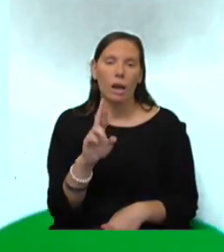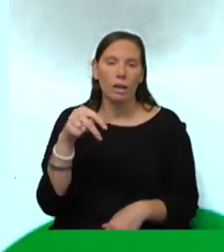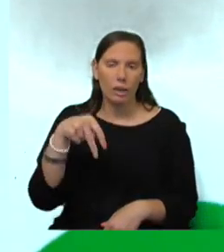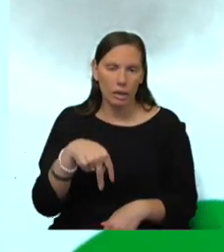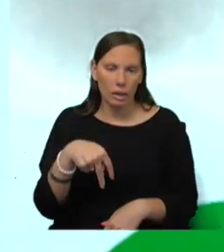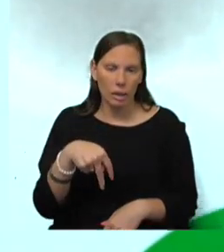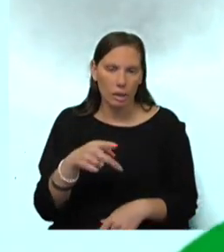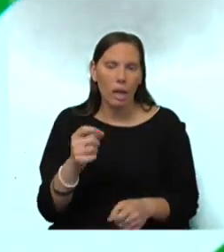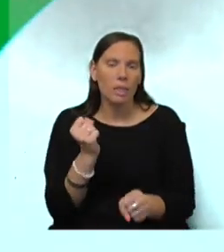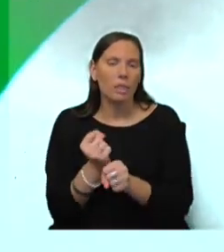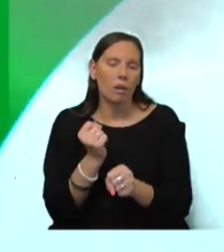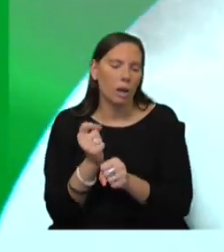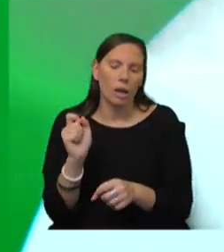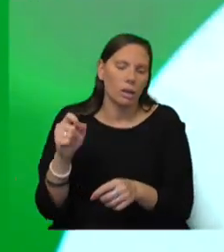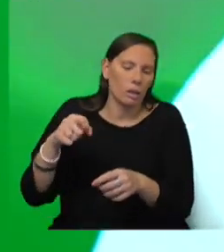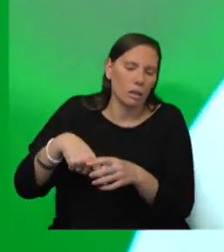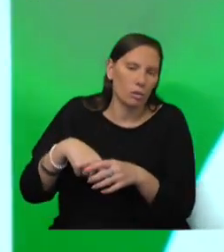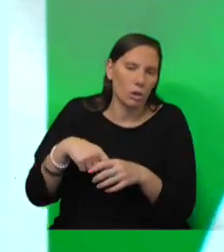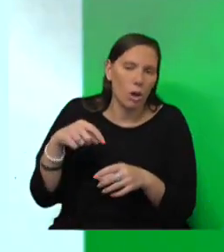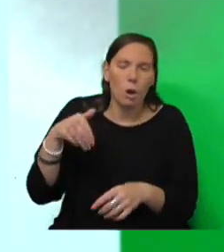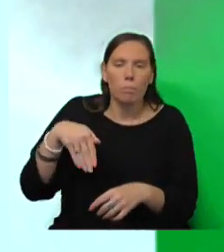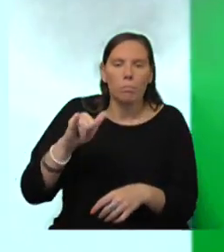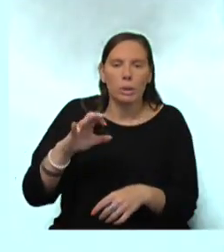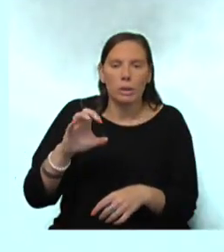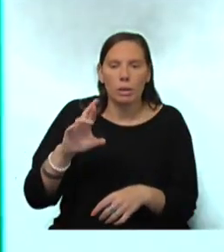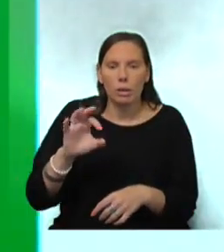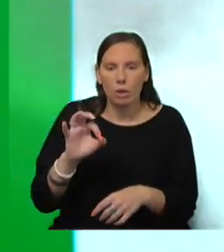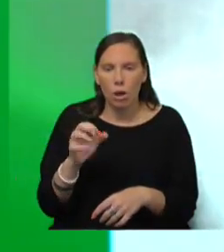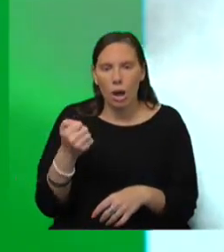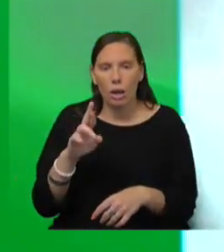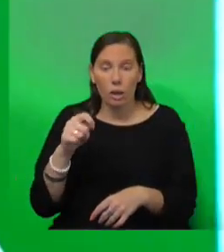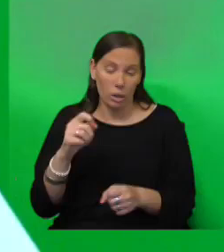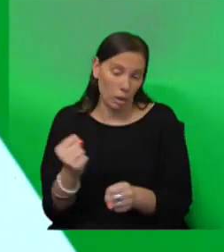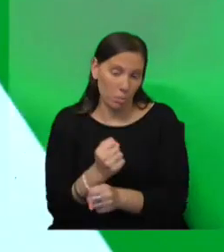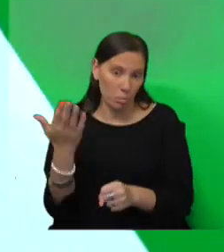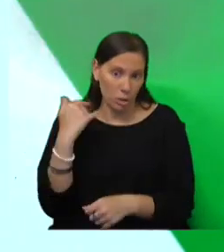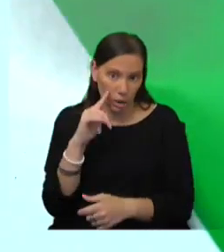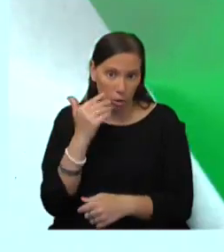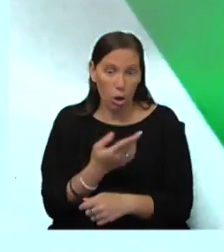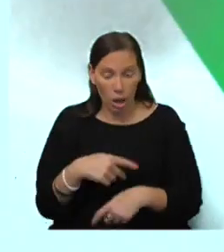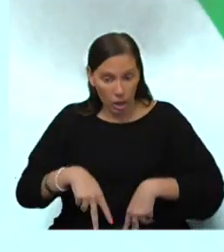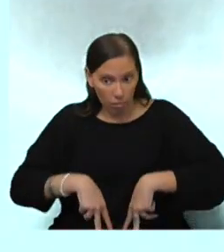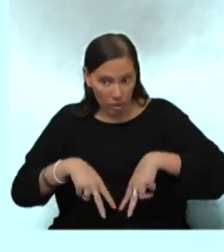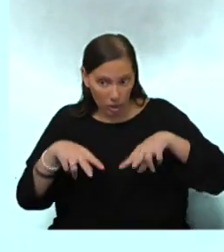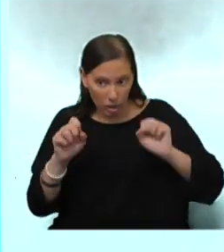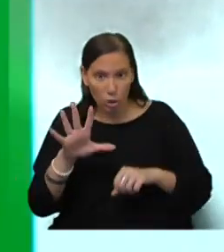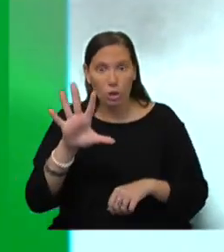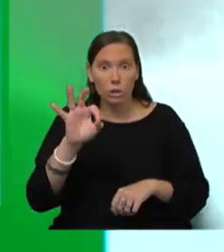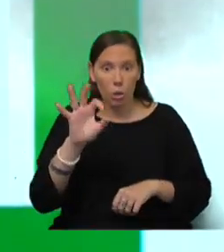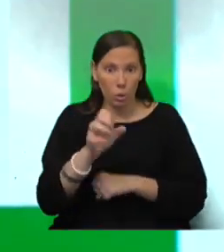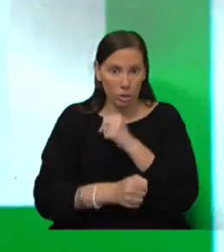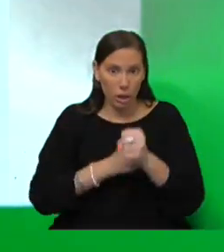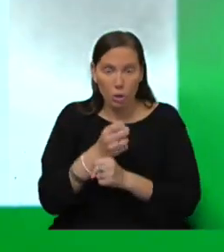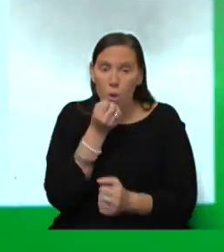trabajan con un tipo de estos micro ARN que que fueron premiados la investigación como decíamos no tiene 50 años los